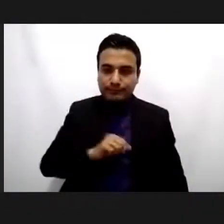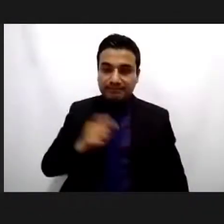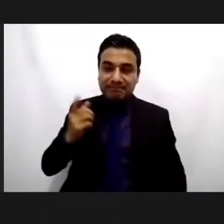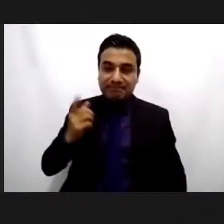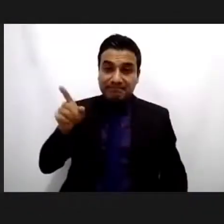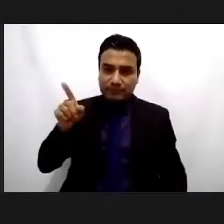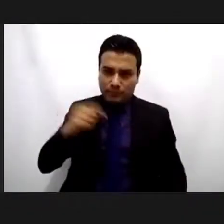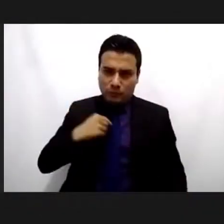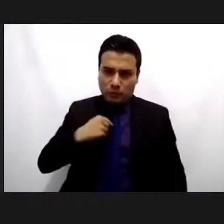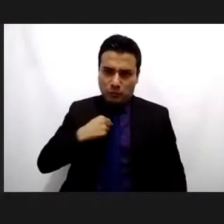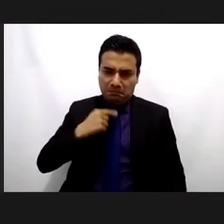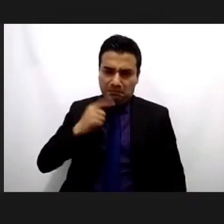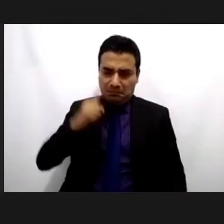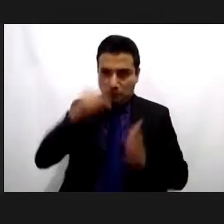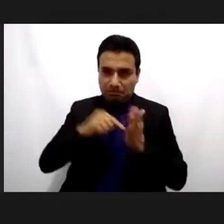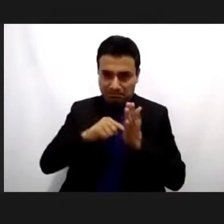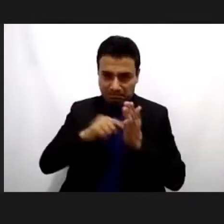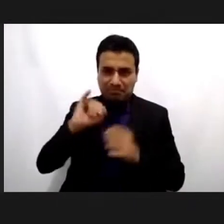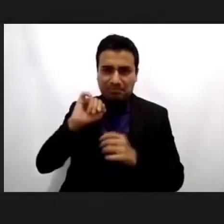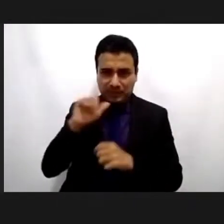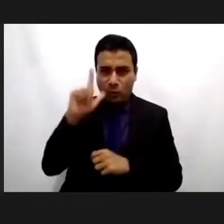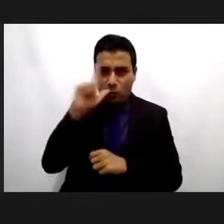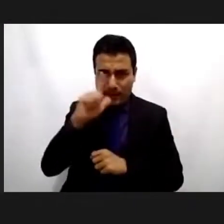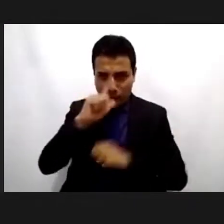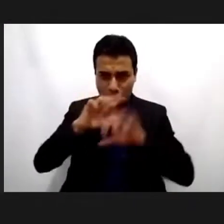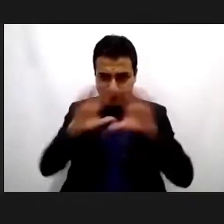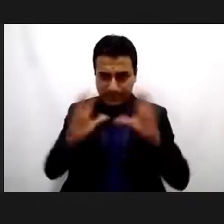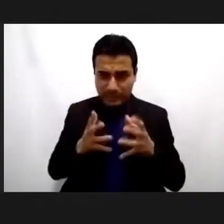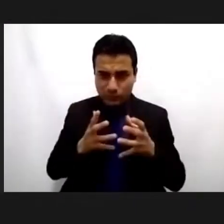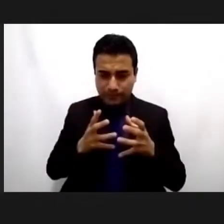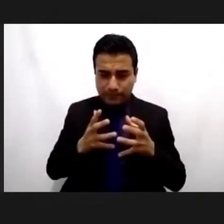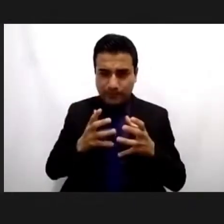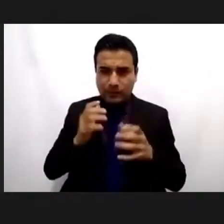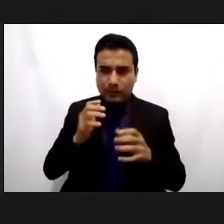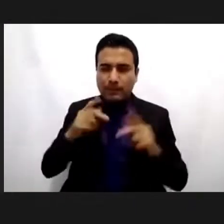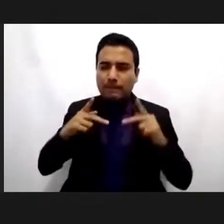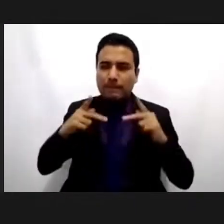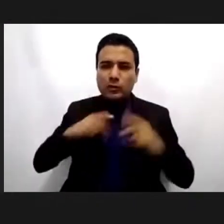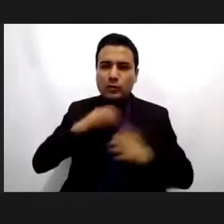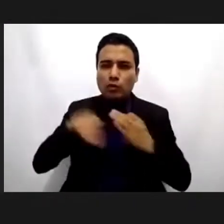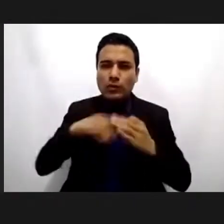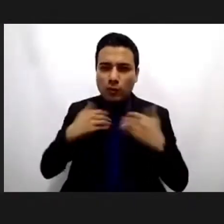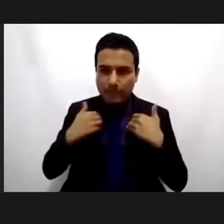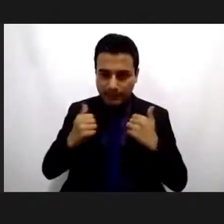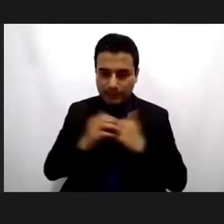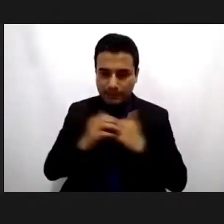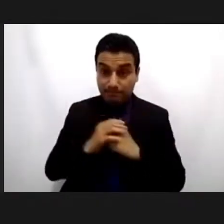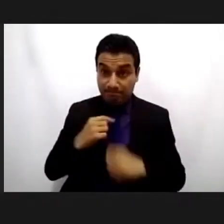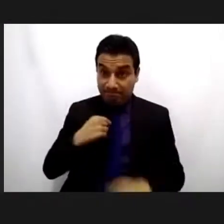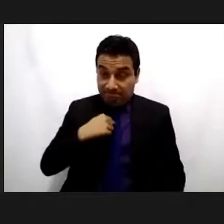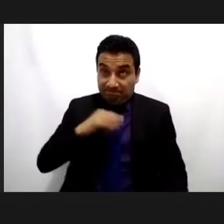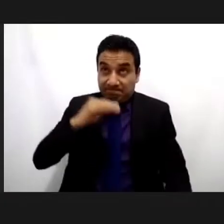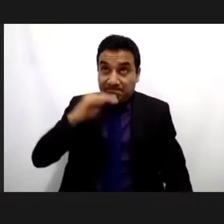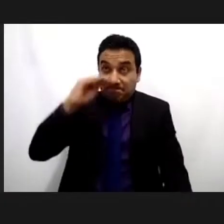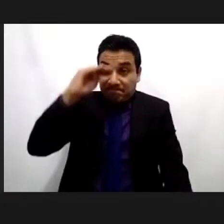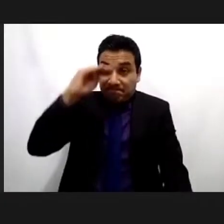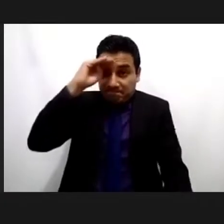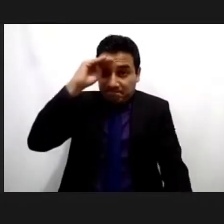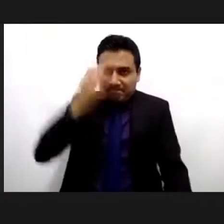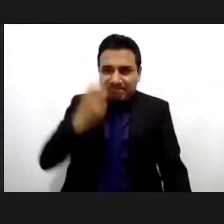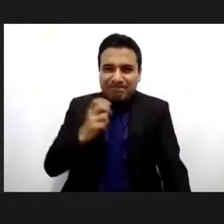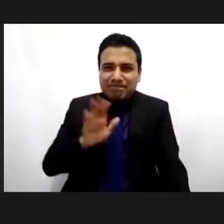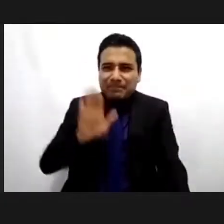lo ideal es un lenguaje globalizado que pueda llegar por igual a cualquiera. A mí siempre me ha parecido que es una especie